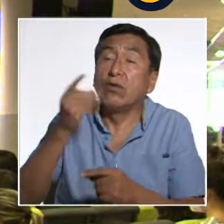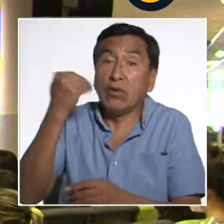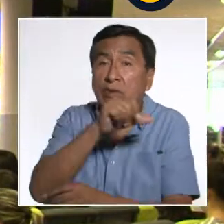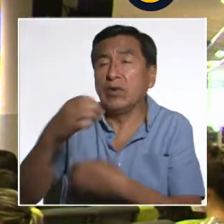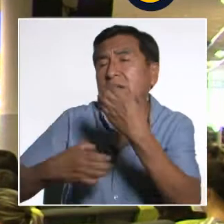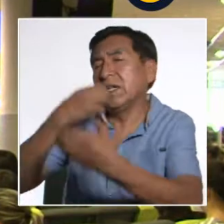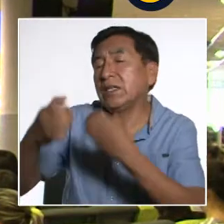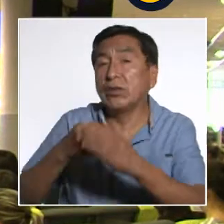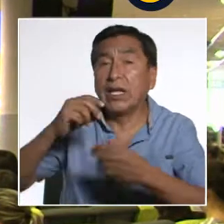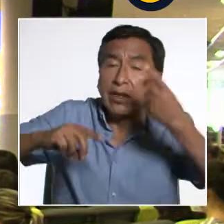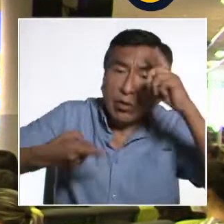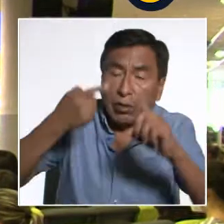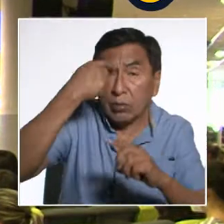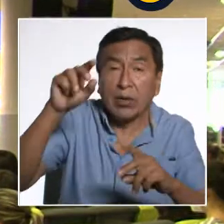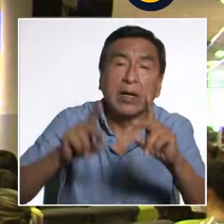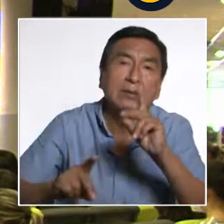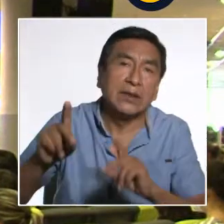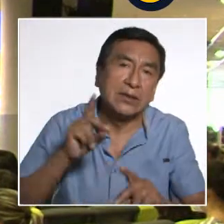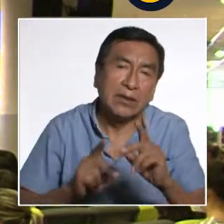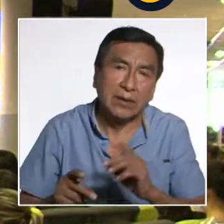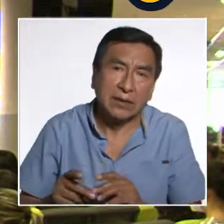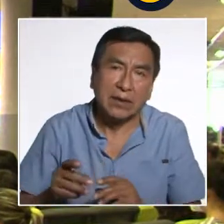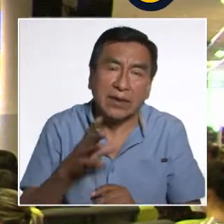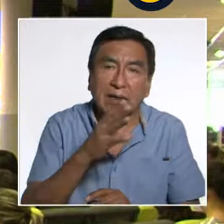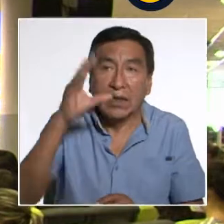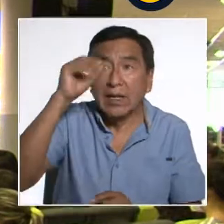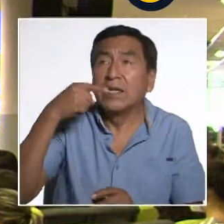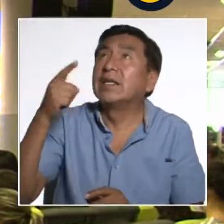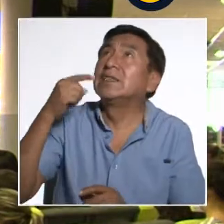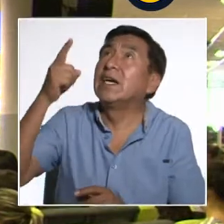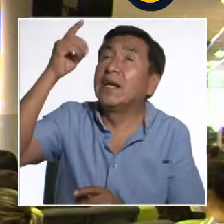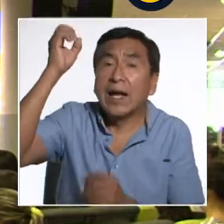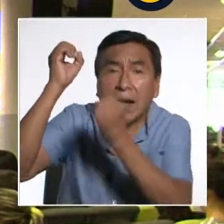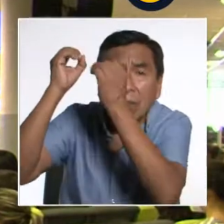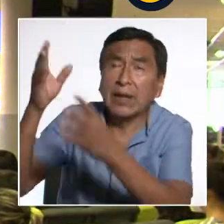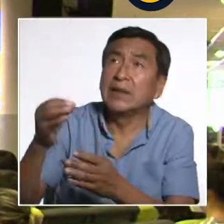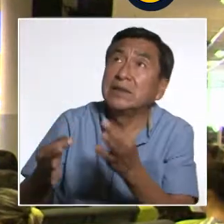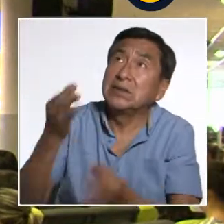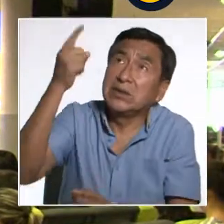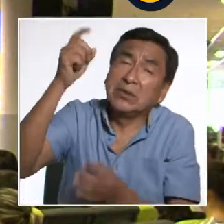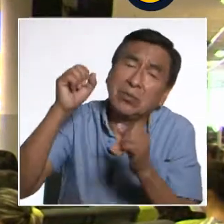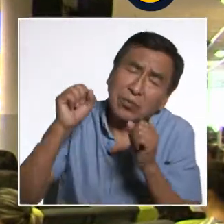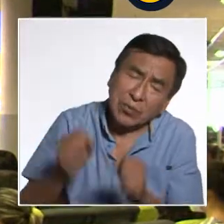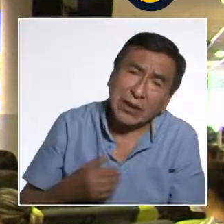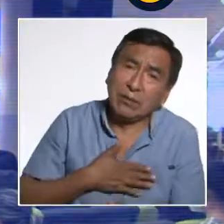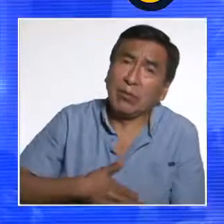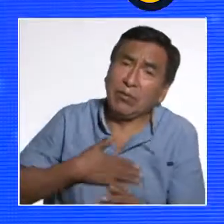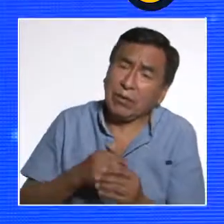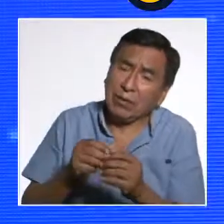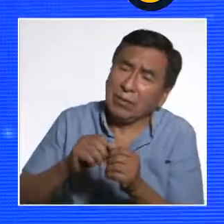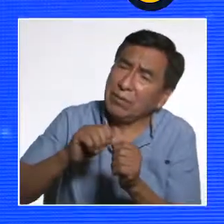por la humanidad. Él le decía al Padre: si puedes, pasa de mí esta